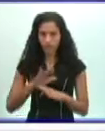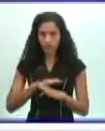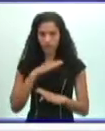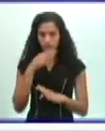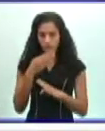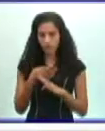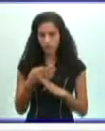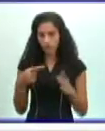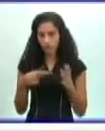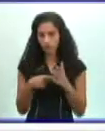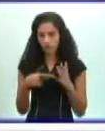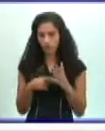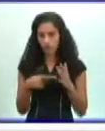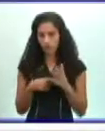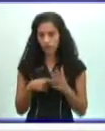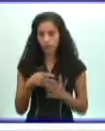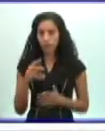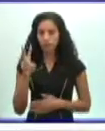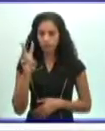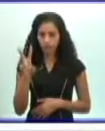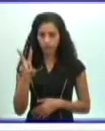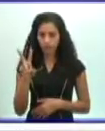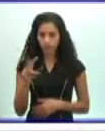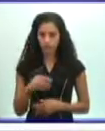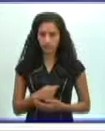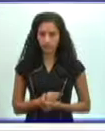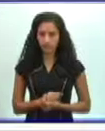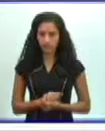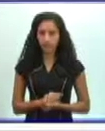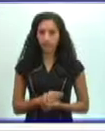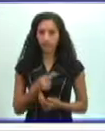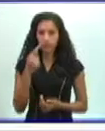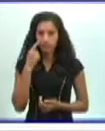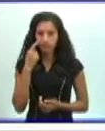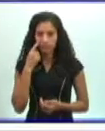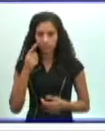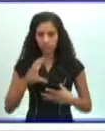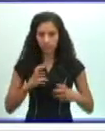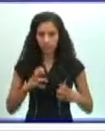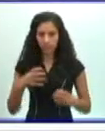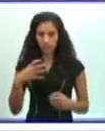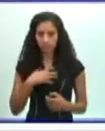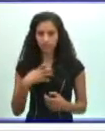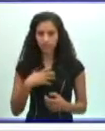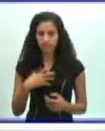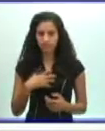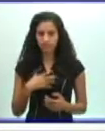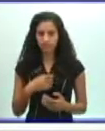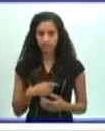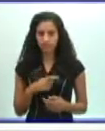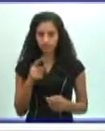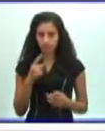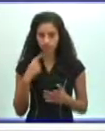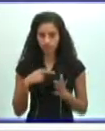luego multiplicarlo por 2. Nos quedaría de esta forma que te estoy